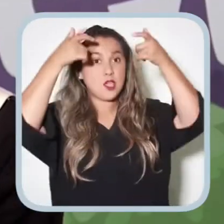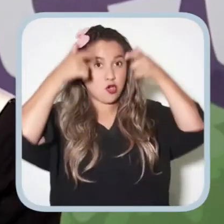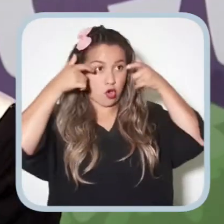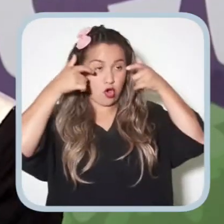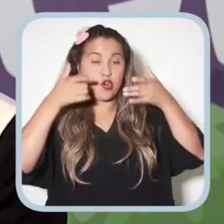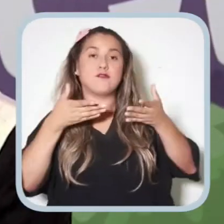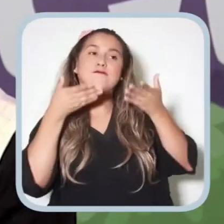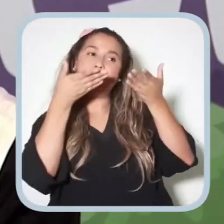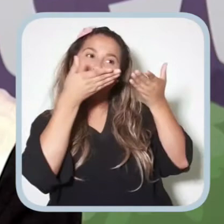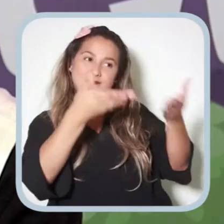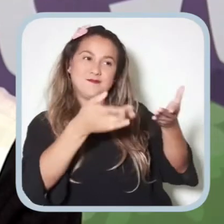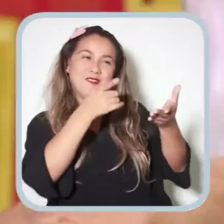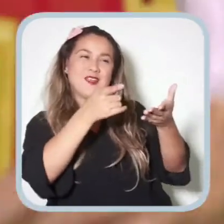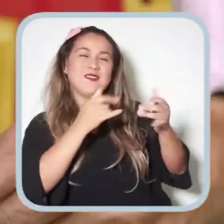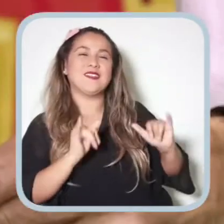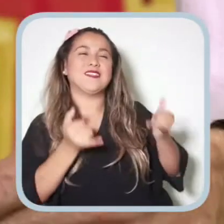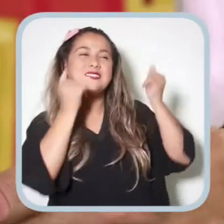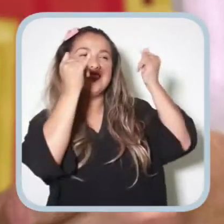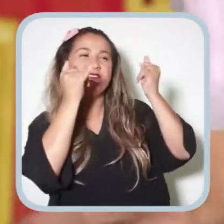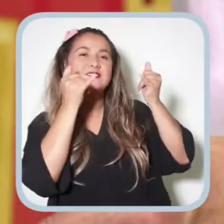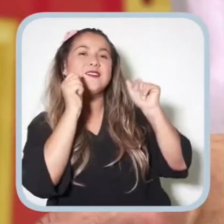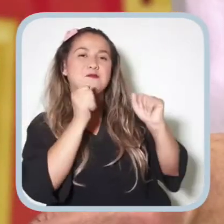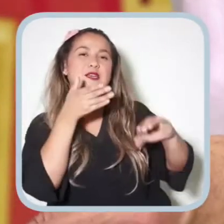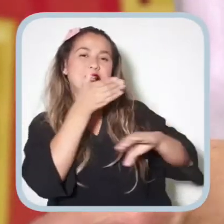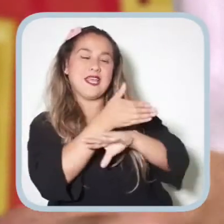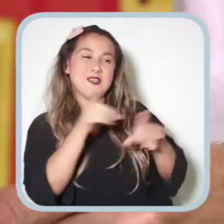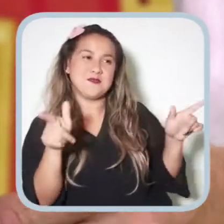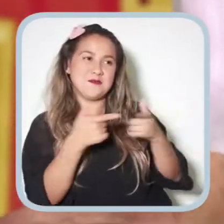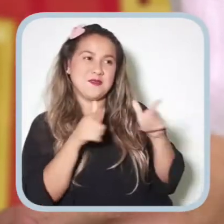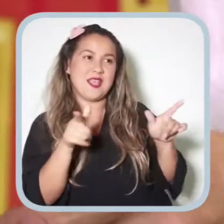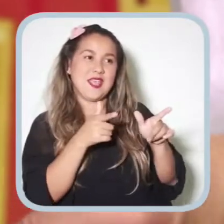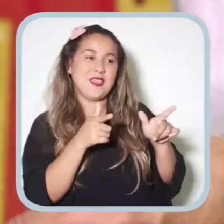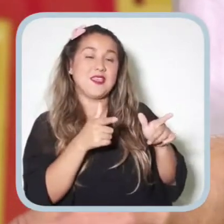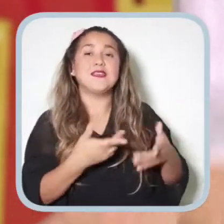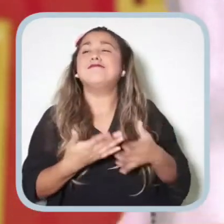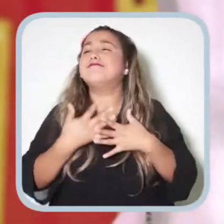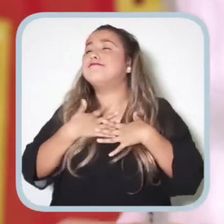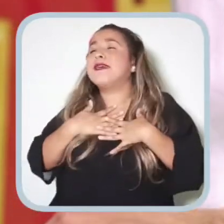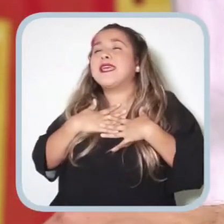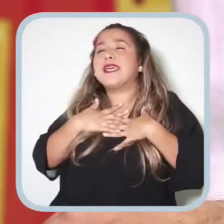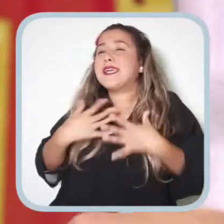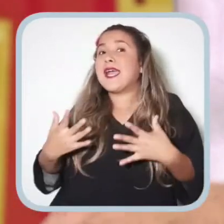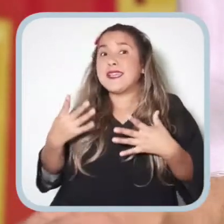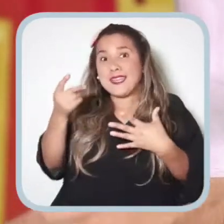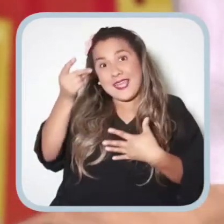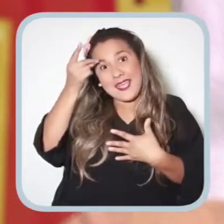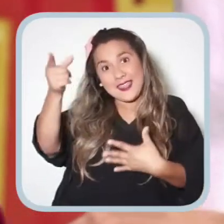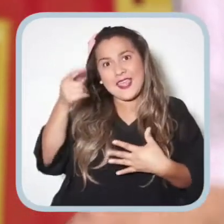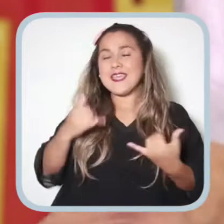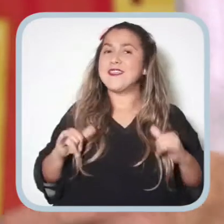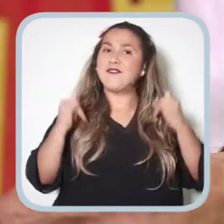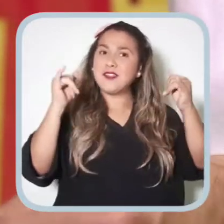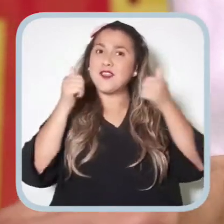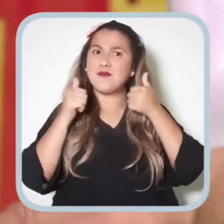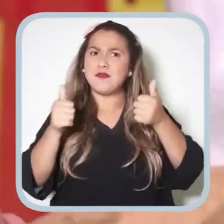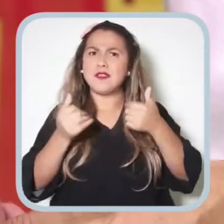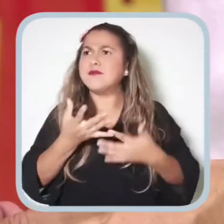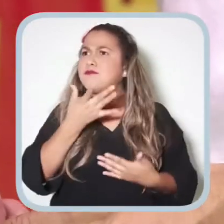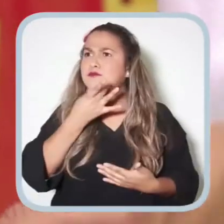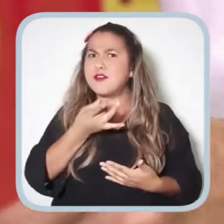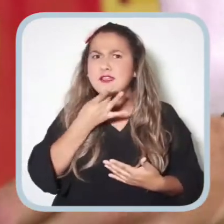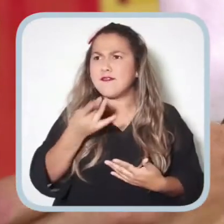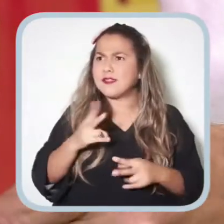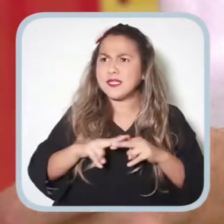y la pase muy bien. ¡Me encanta la idea! ¡La he pasado muy bien! ¡Oye! ¡Y qué fácil es hacer un gorro